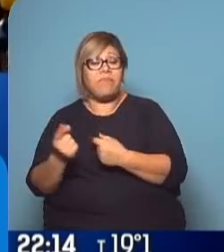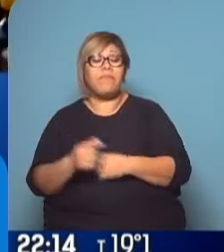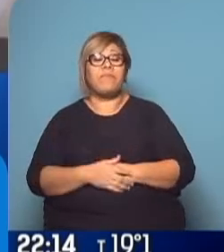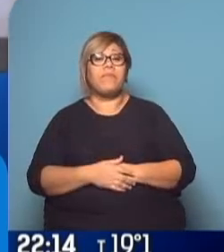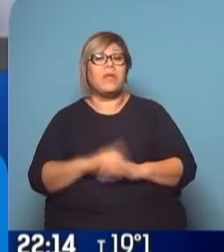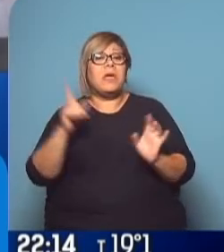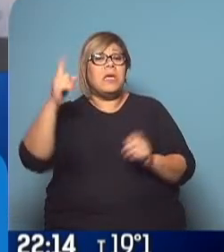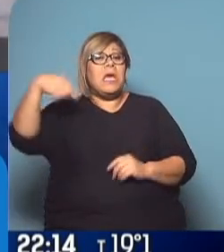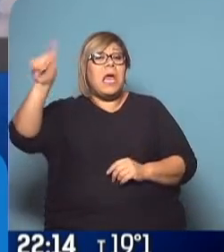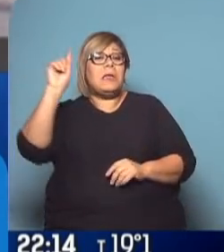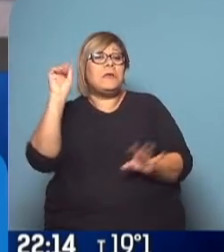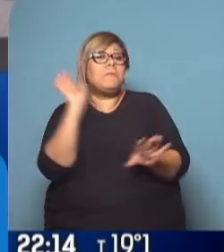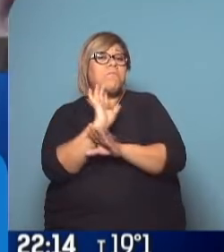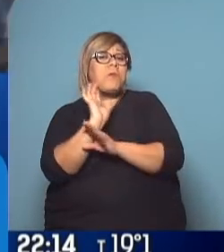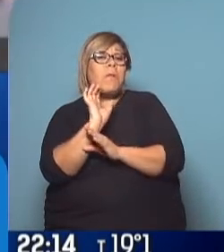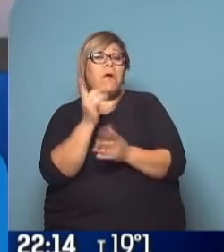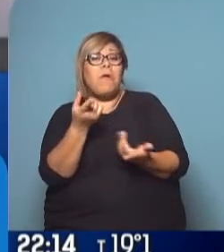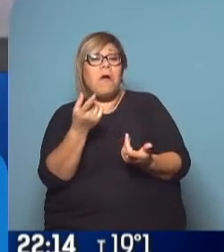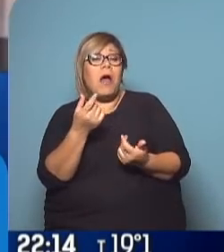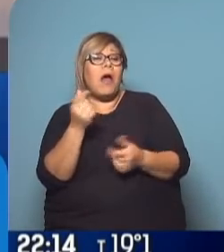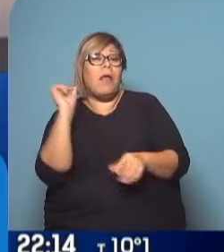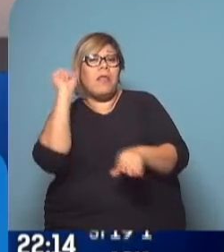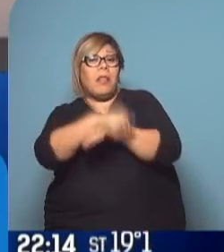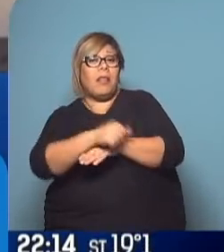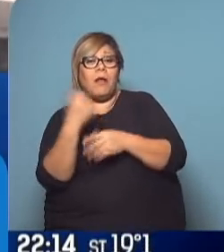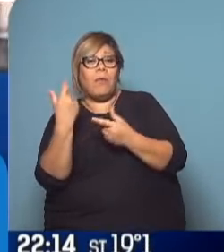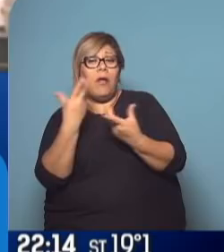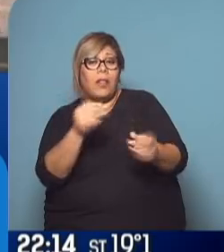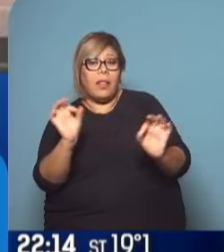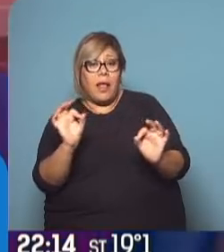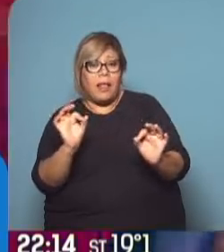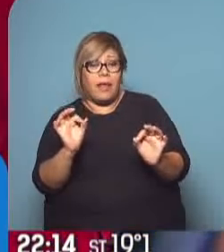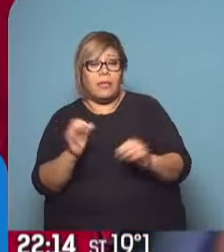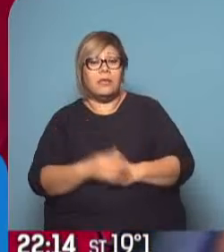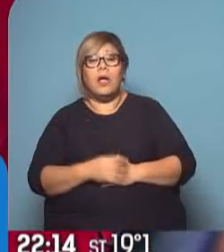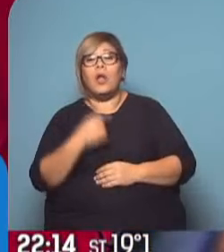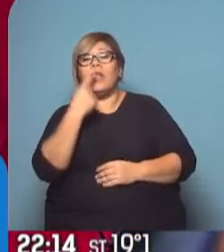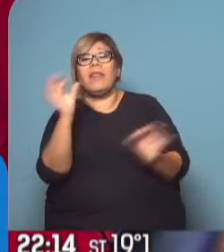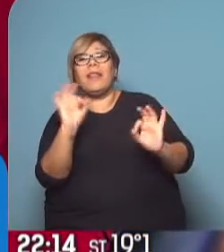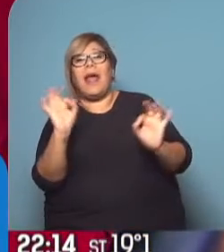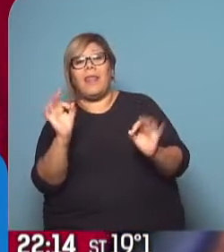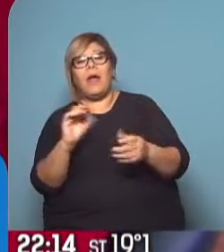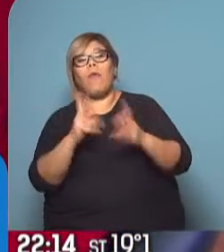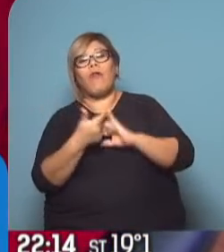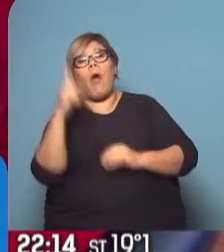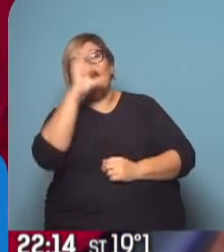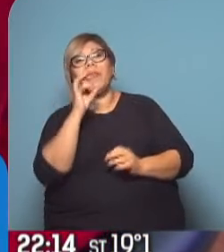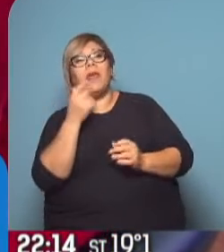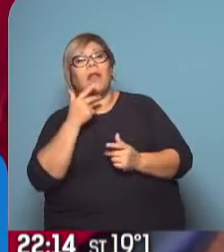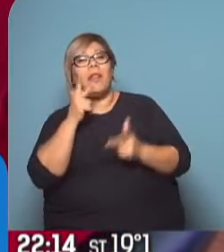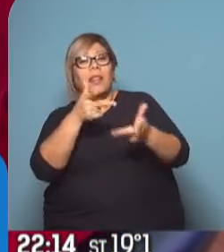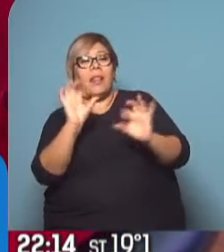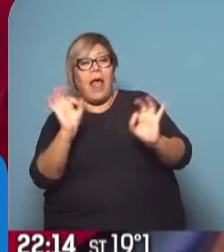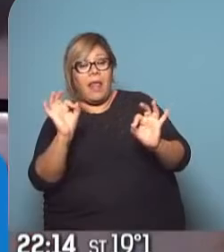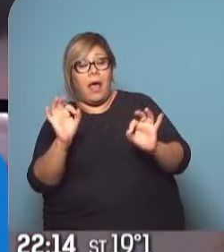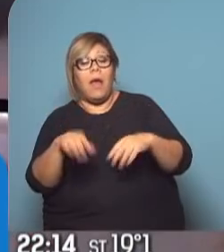tenemos que tener presente y ver de qué manera hoy en día esa situación ha cambiado radicalmente y hay avances. El Grupo de Lima